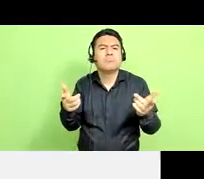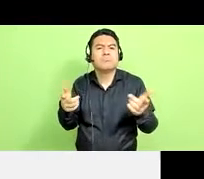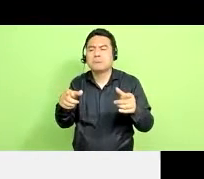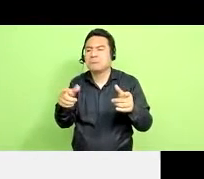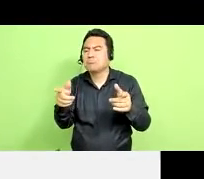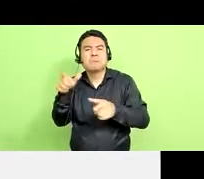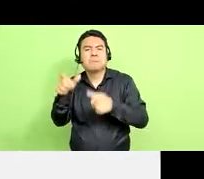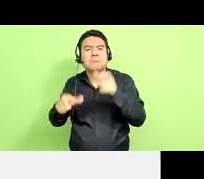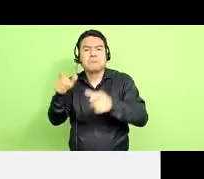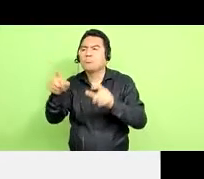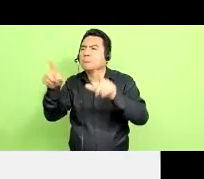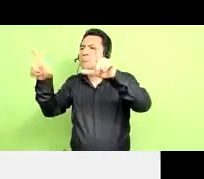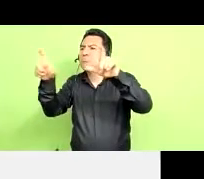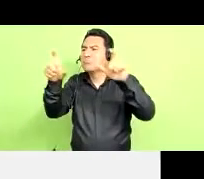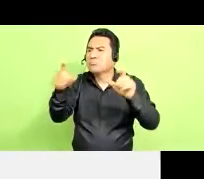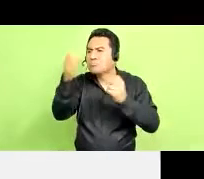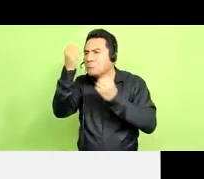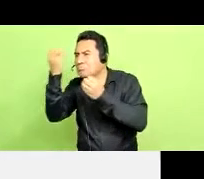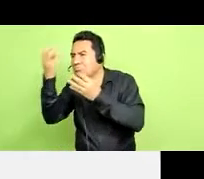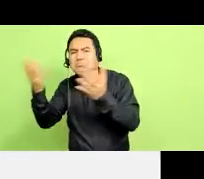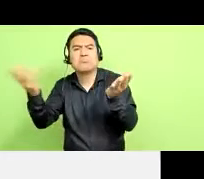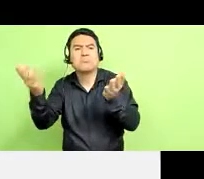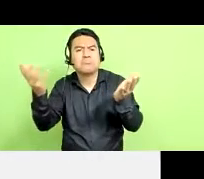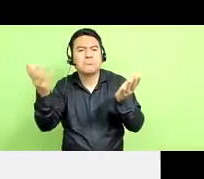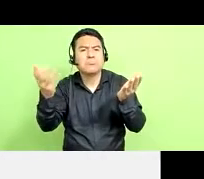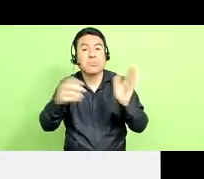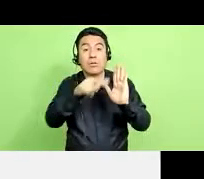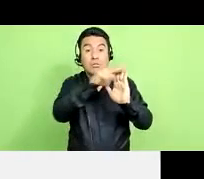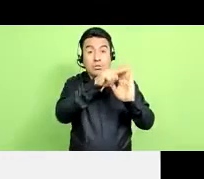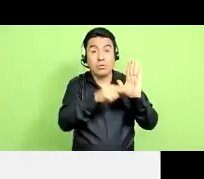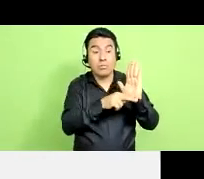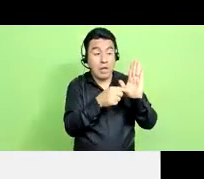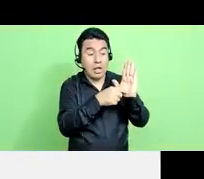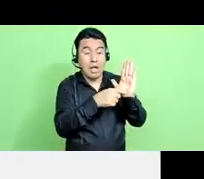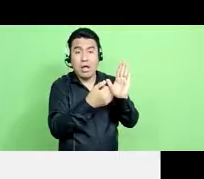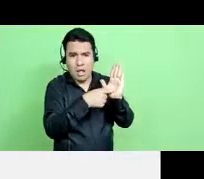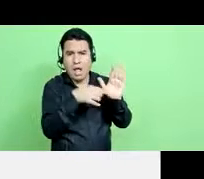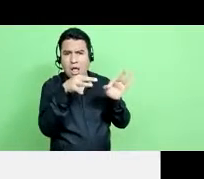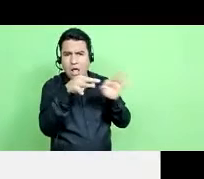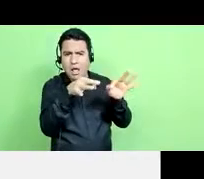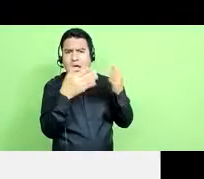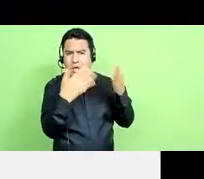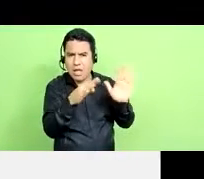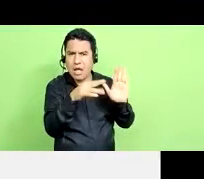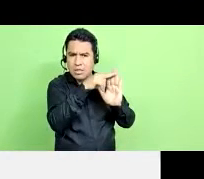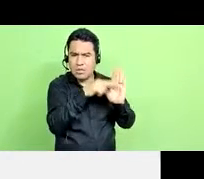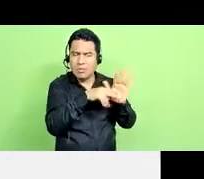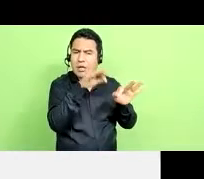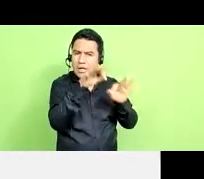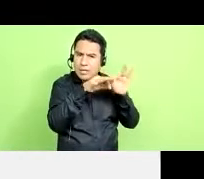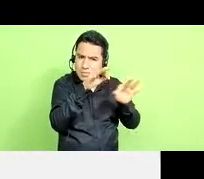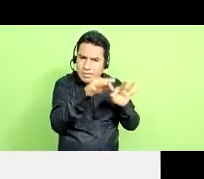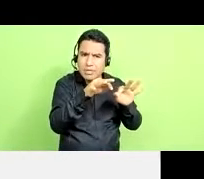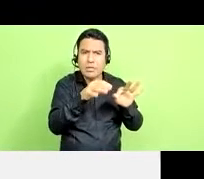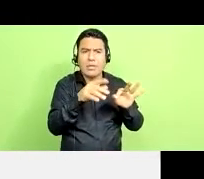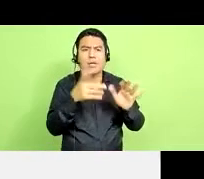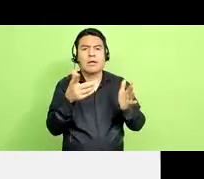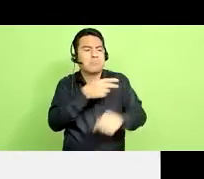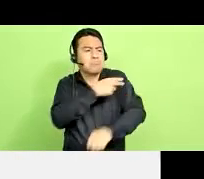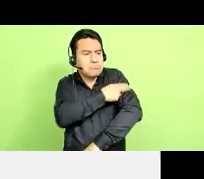cabe mencionar que el reglamento nacional de edificaciones cuenta con una norma técnica específica en seguridad y evacuación